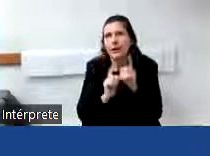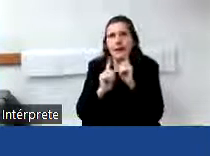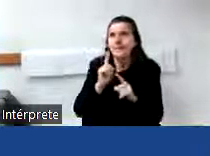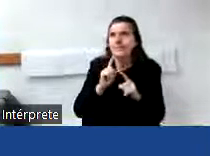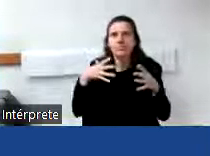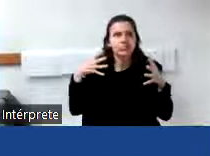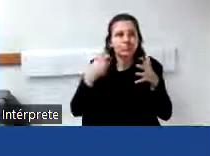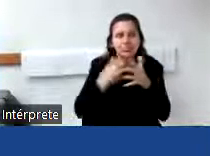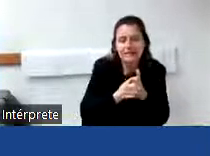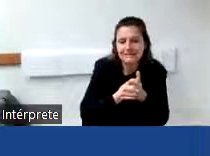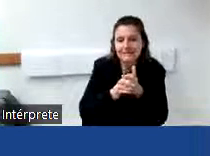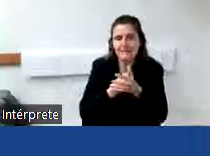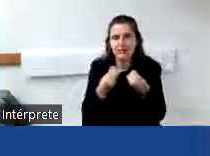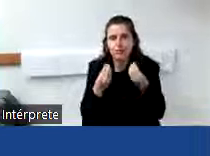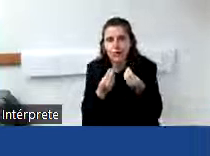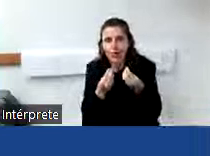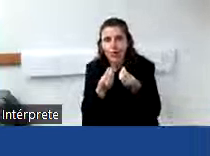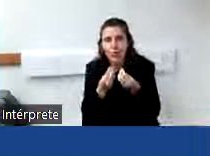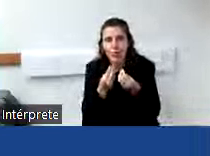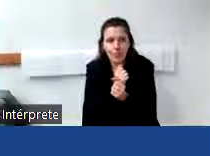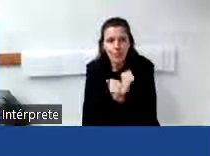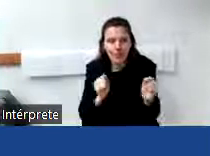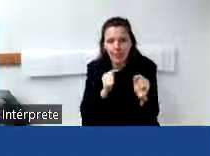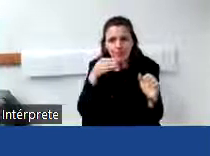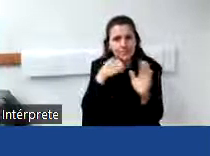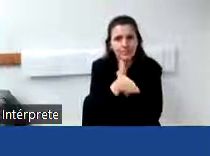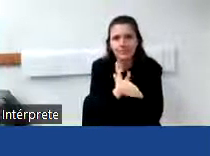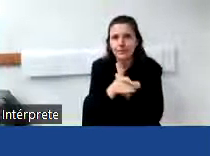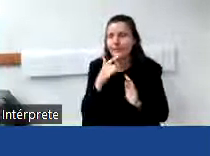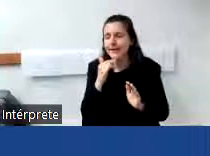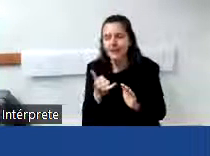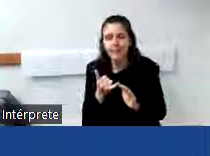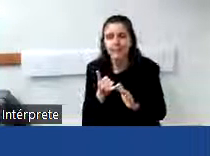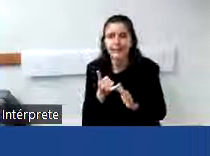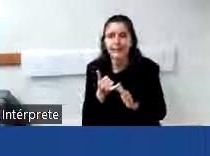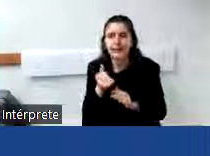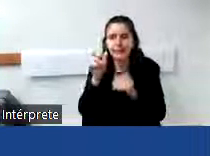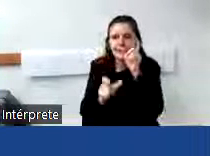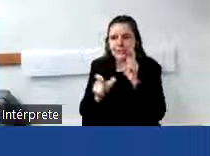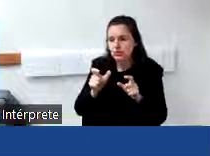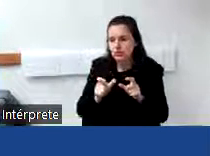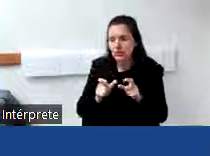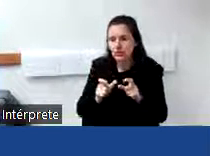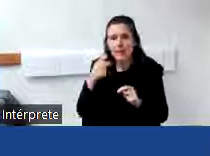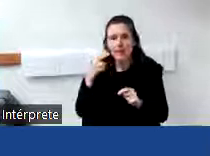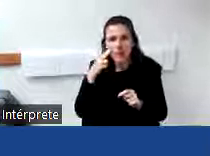¿no? ¿Cómo se hace esa evacuación? Si hay, por ejemplo, personas, no sé, que utilizan muletas,